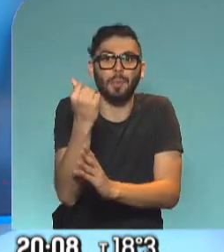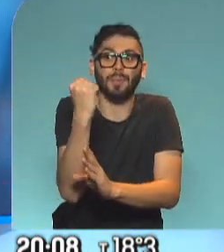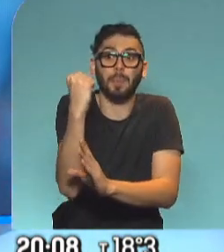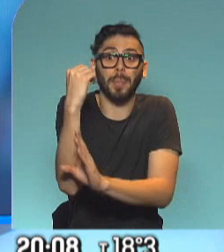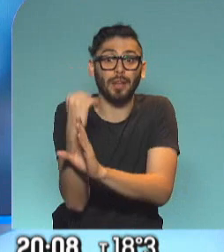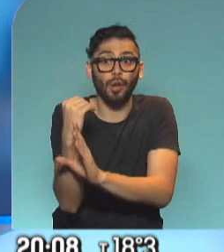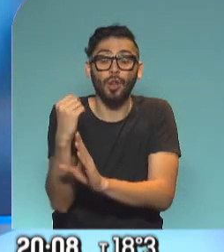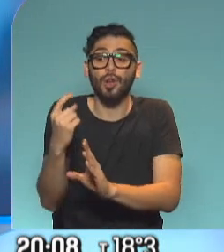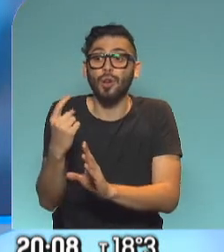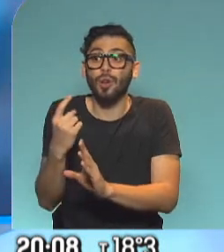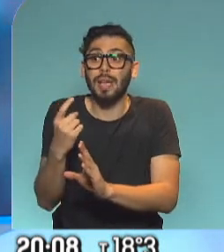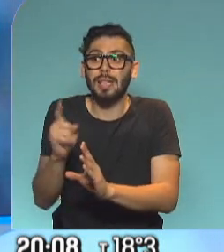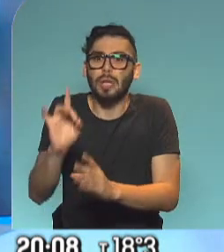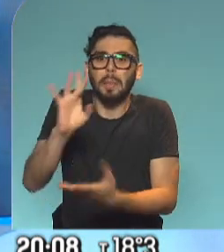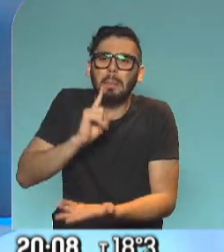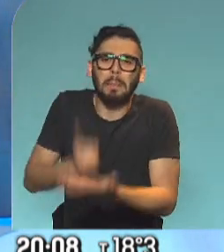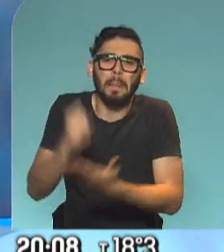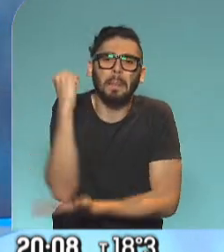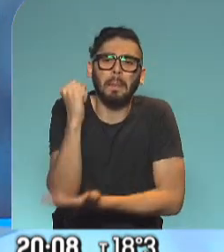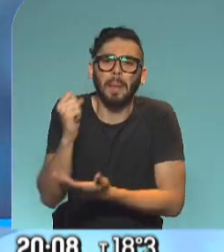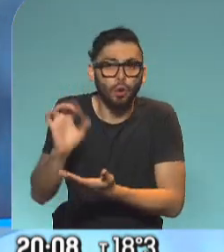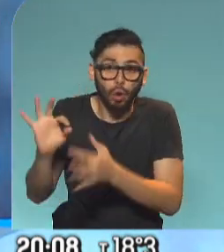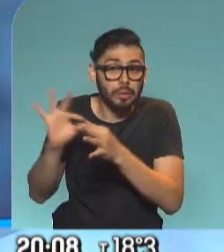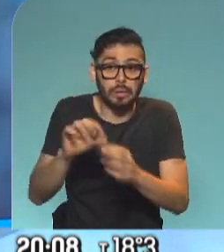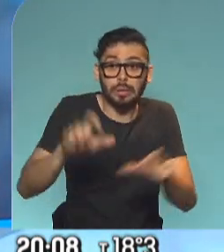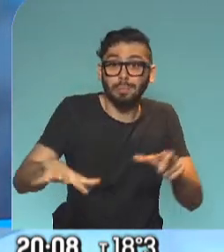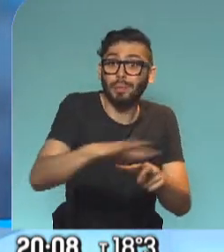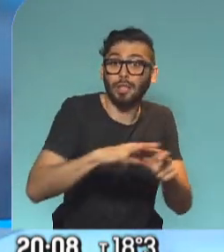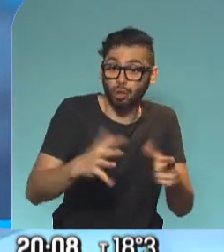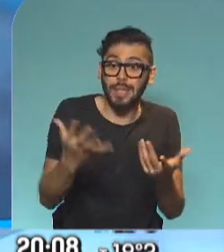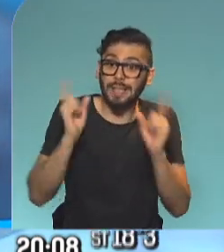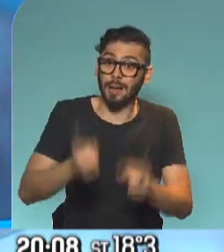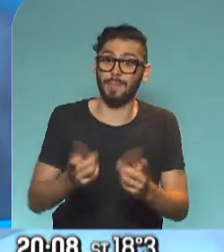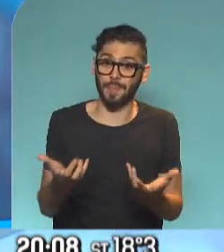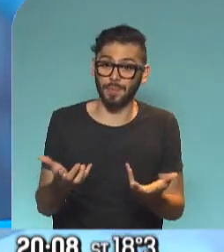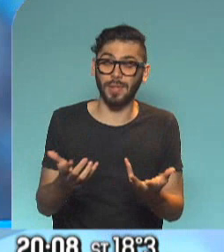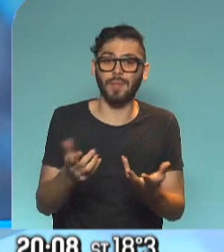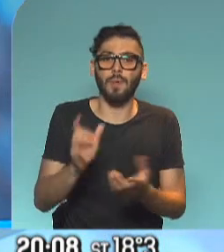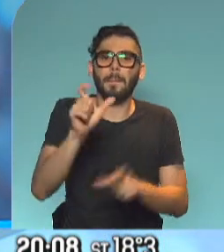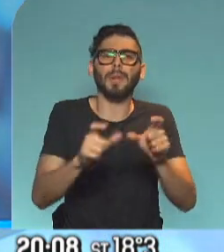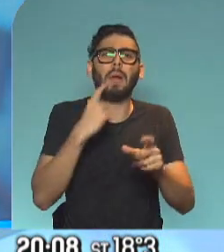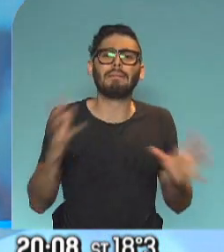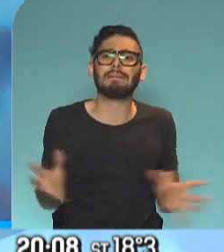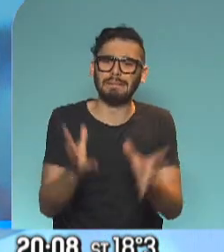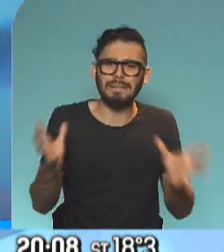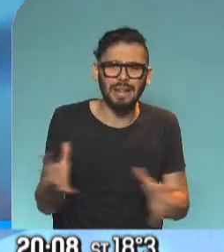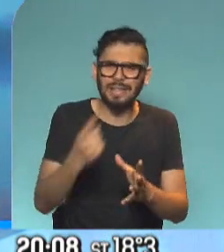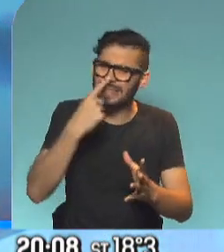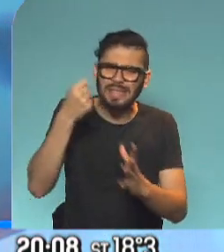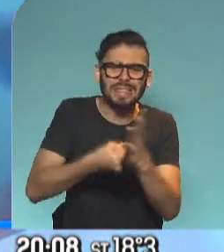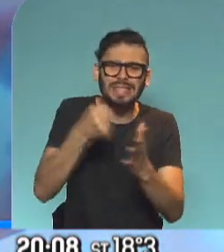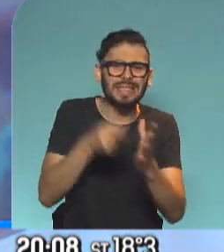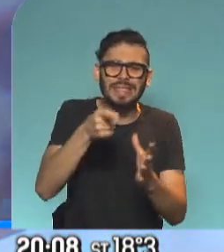generaría problemas para los argentinos, ¿no? Es algo indeseado por cualquiera. Aquellos que lo estimulan, que lo promueven, que insisten con esa